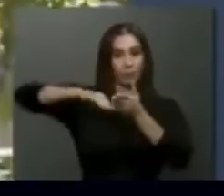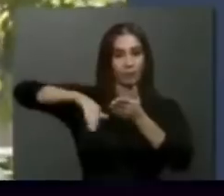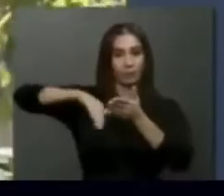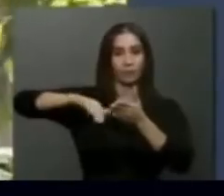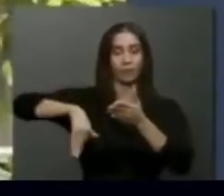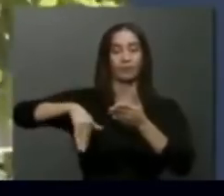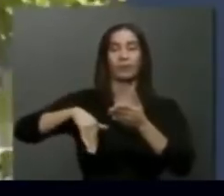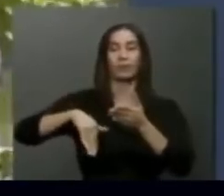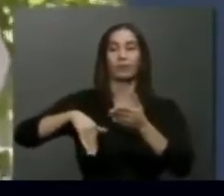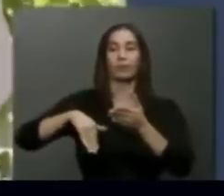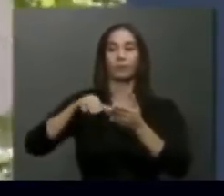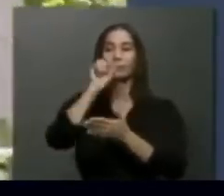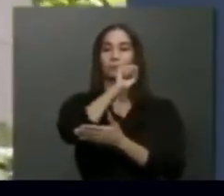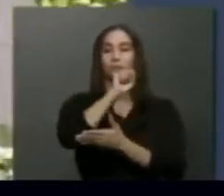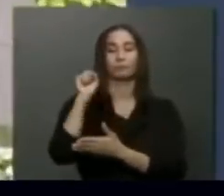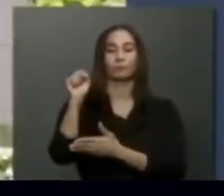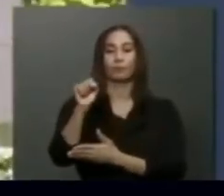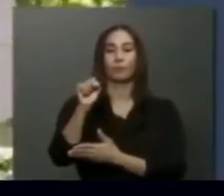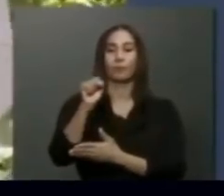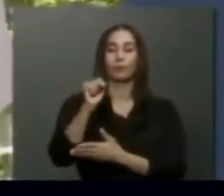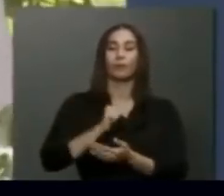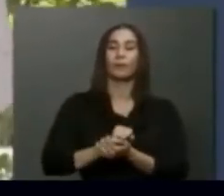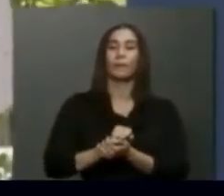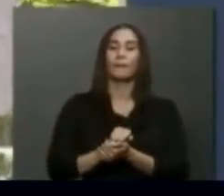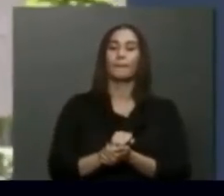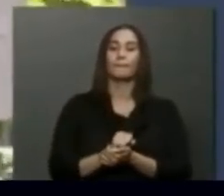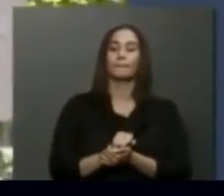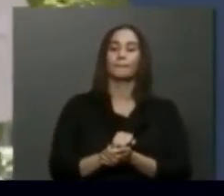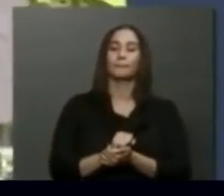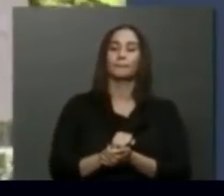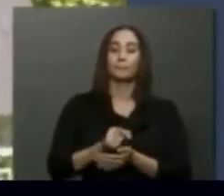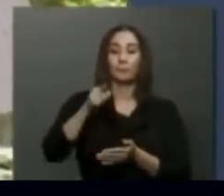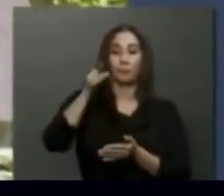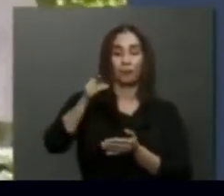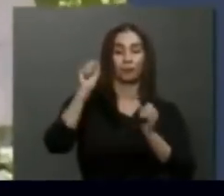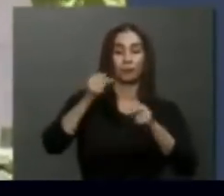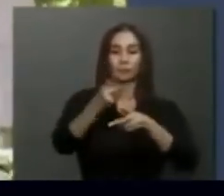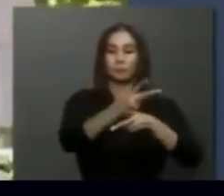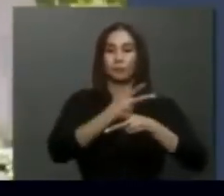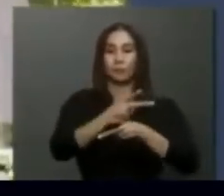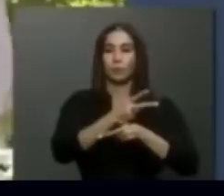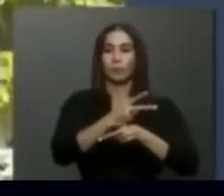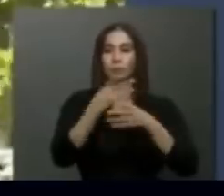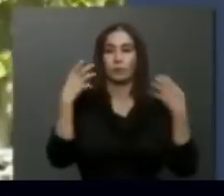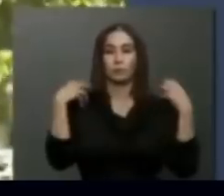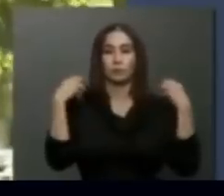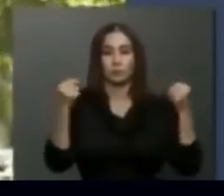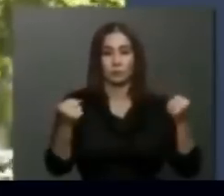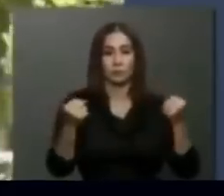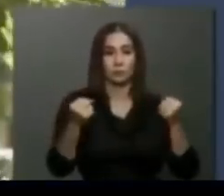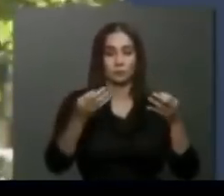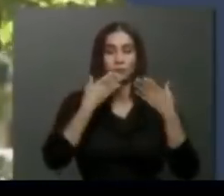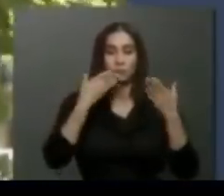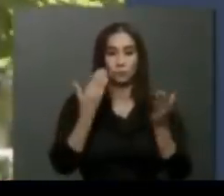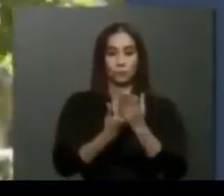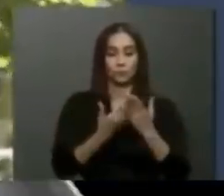faltaban de Senasa, del subsidiado, tuvieran una protección social y en especial una salud